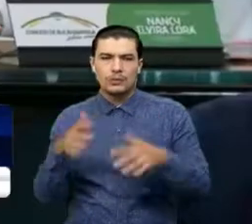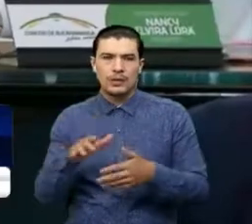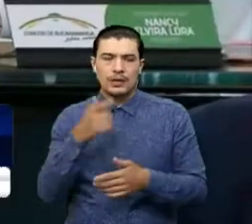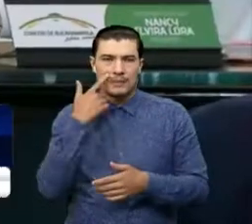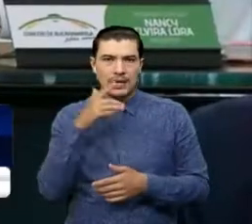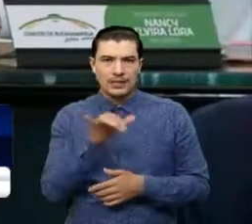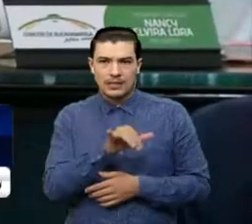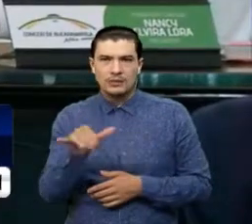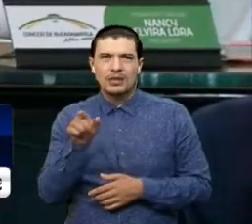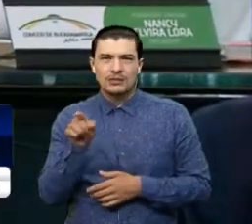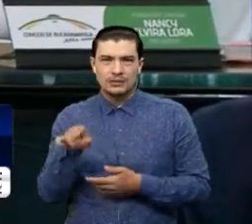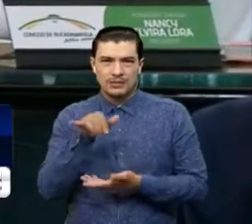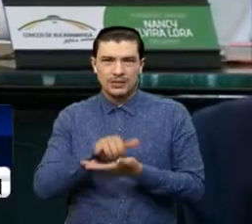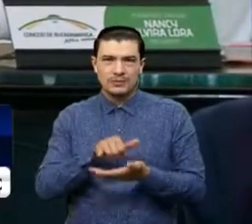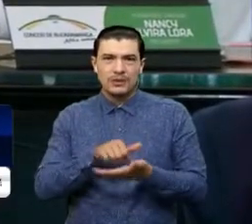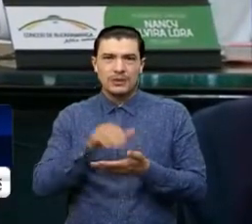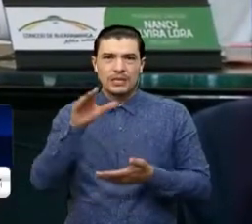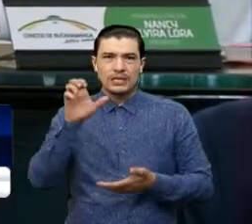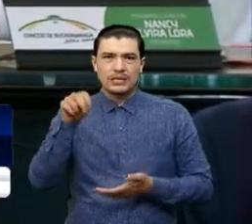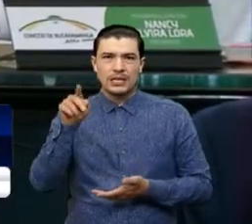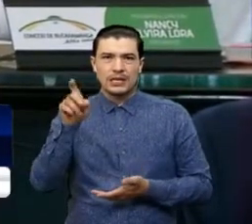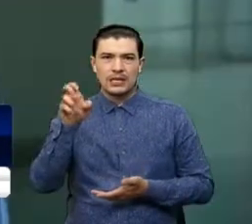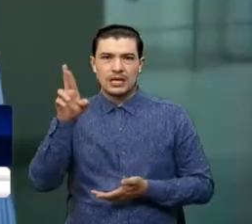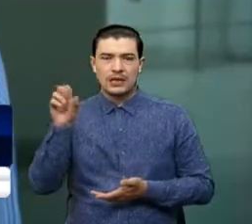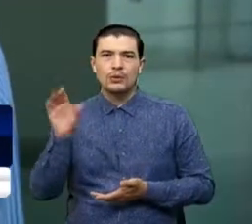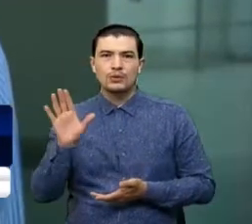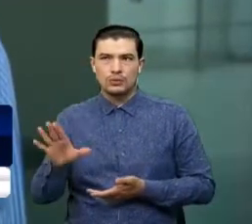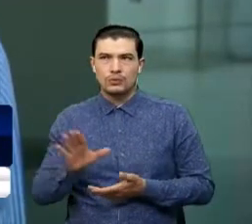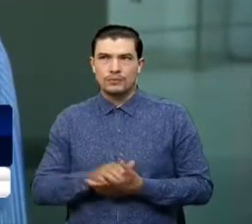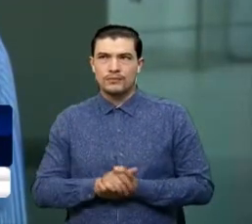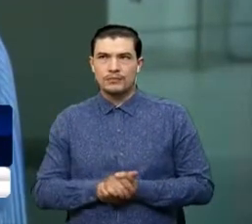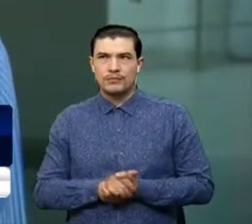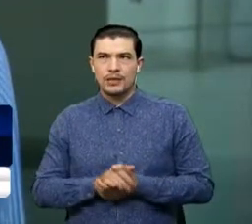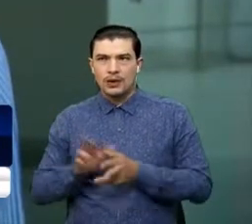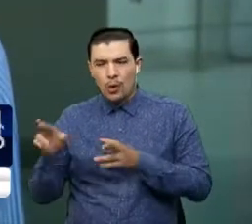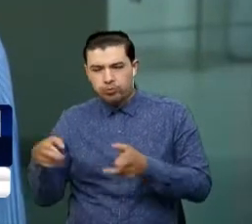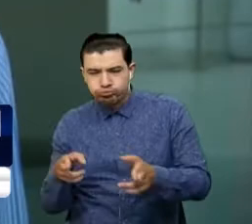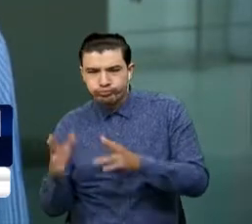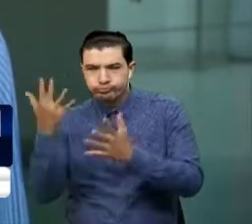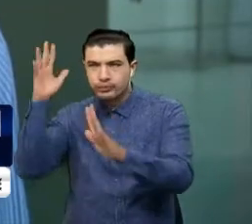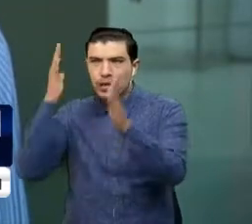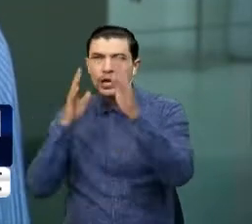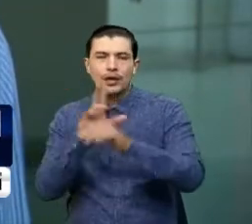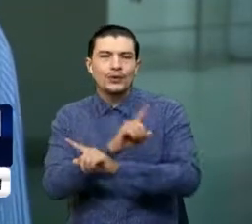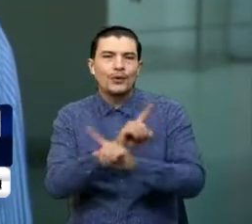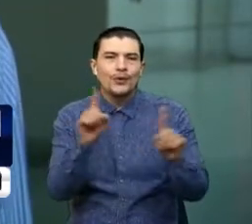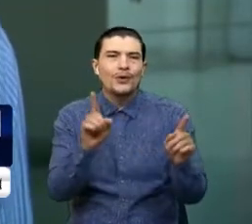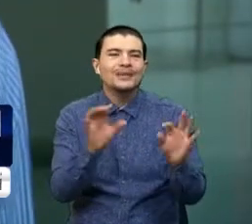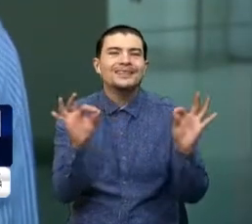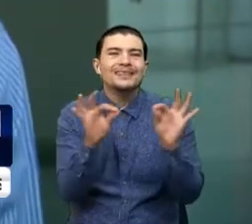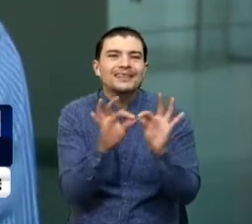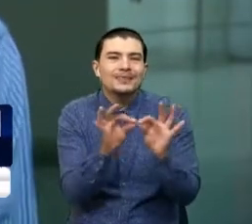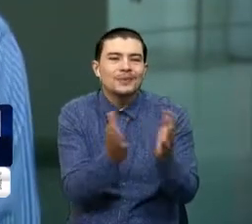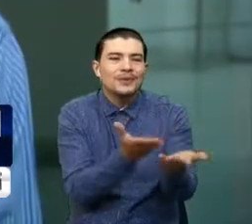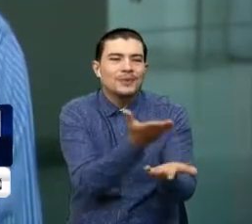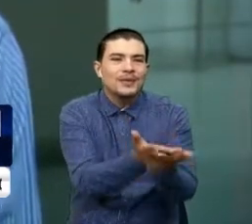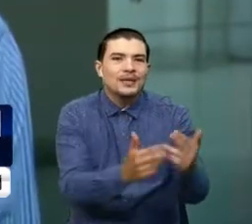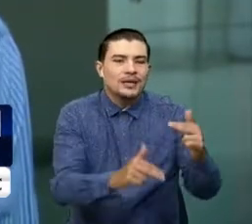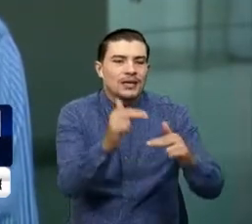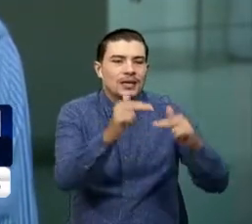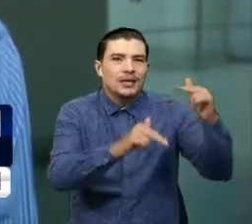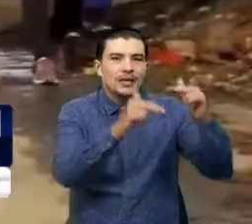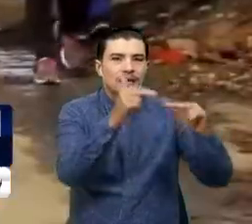centro ecológico no el proyecto que hemos denominado nosotros es simplemente un sendero ecológico que comunica la